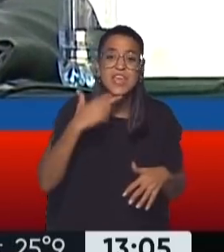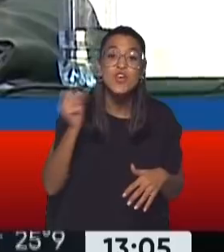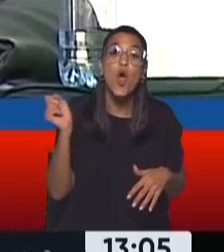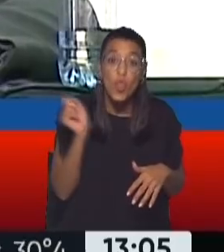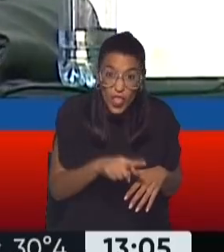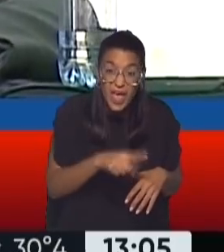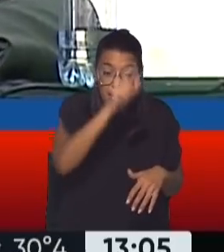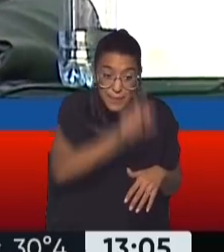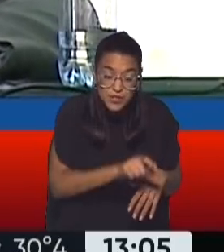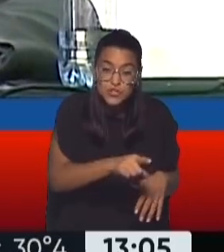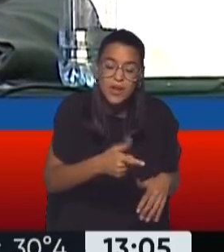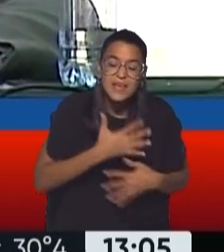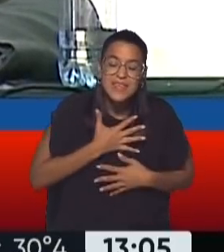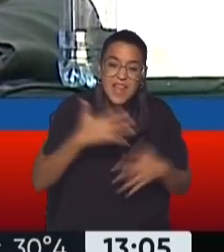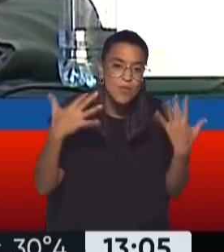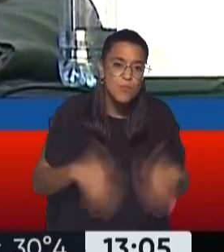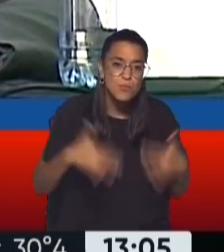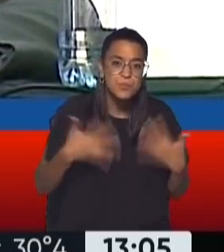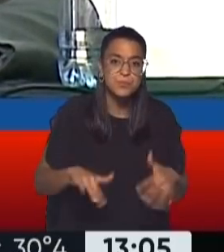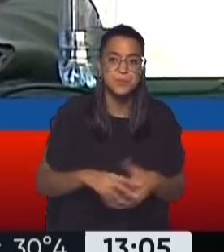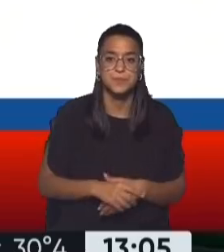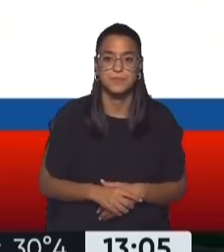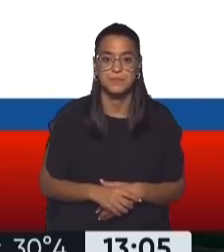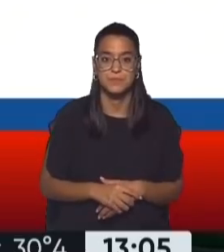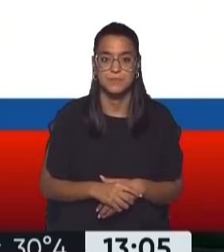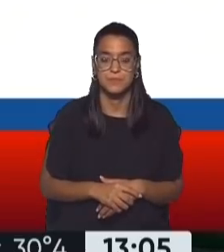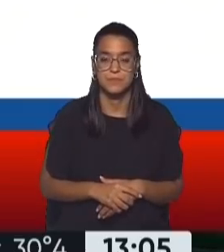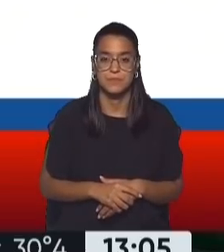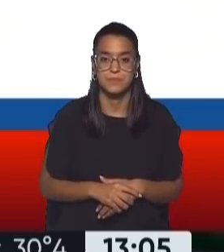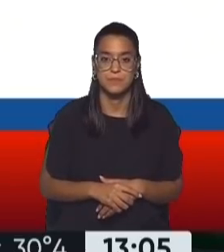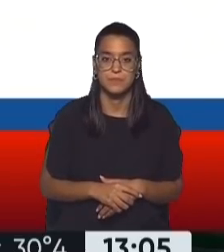de alguien a quien ha querido tanto.